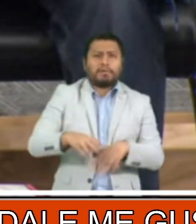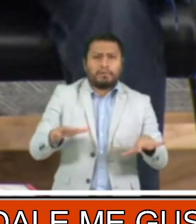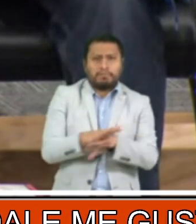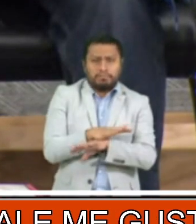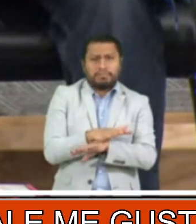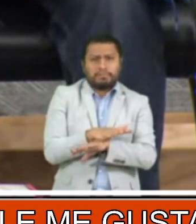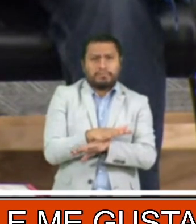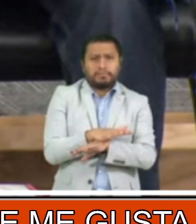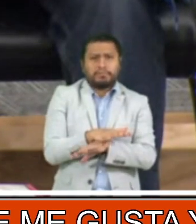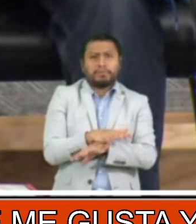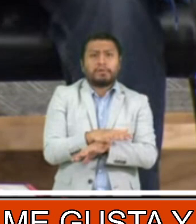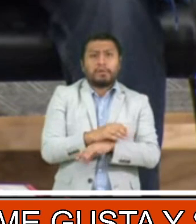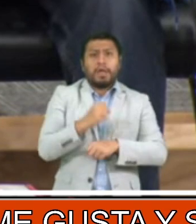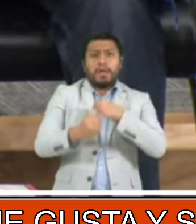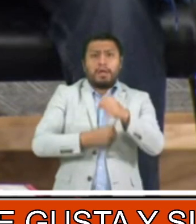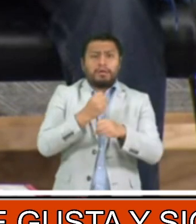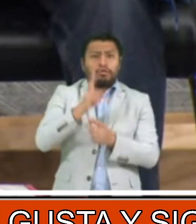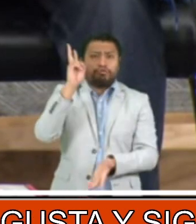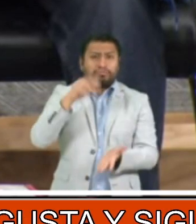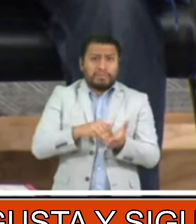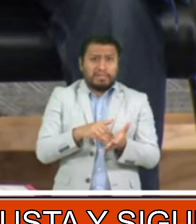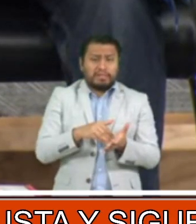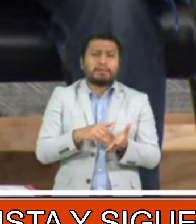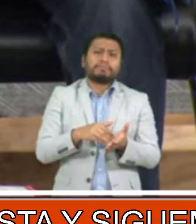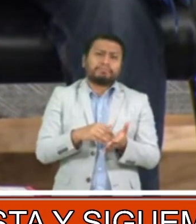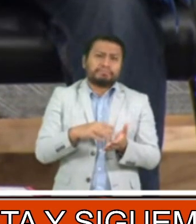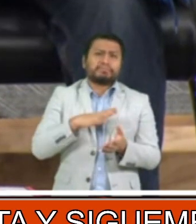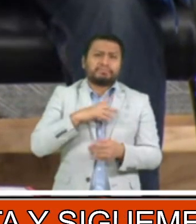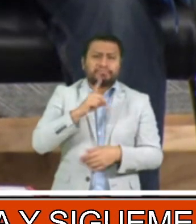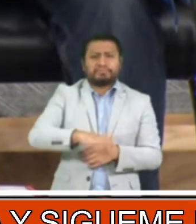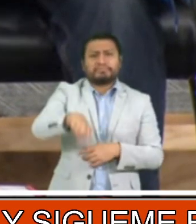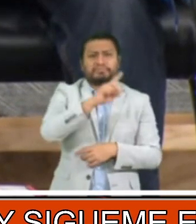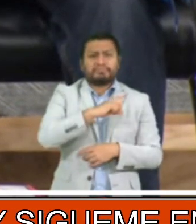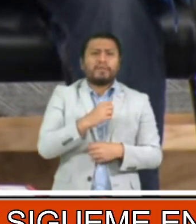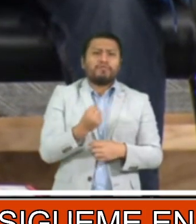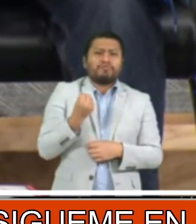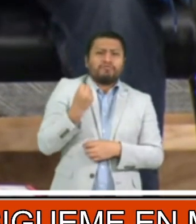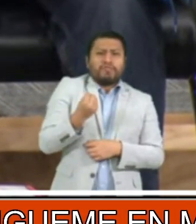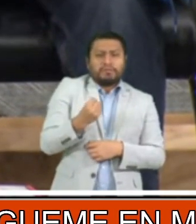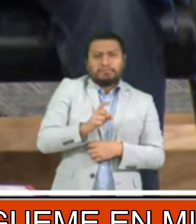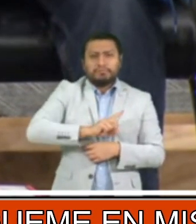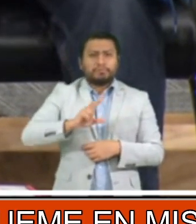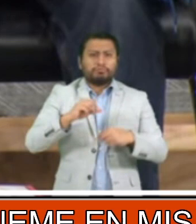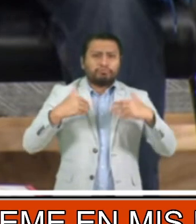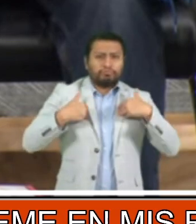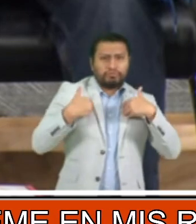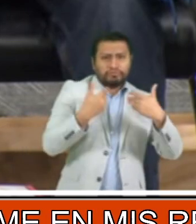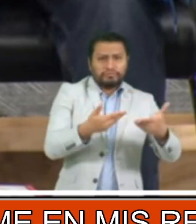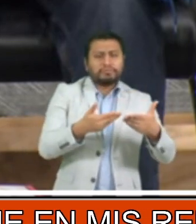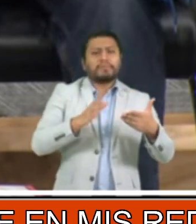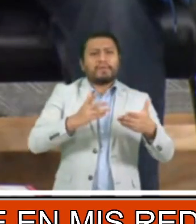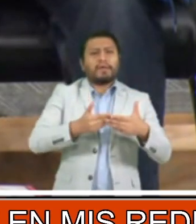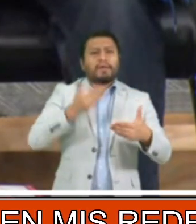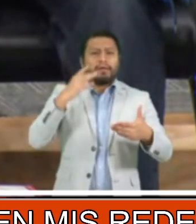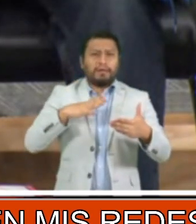toda vez que en el año 2000 nos fallaron los conservadores y la ultraderecha en la confianza depositada